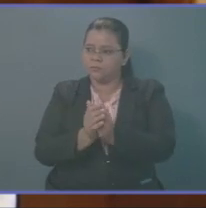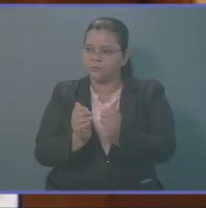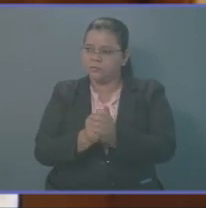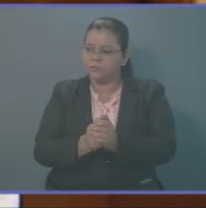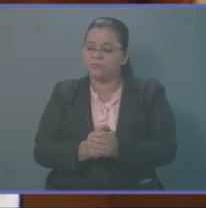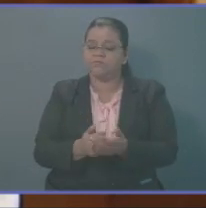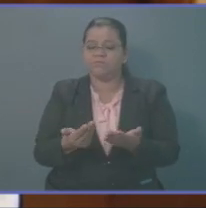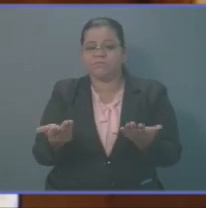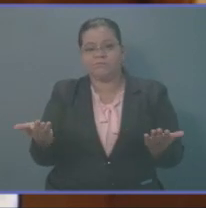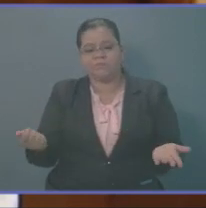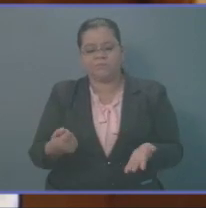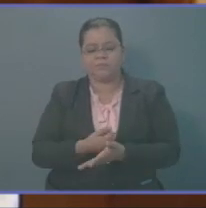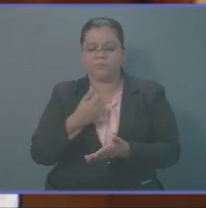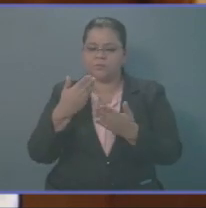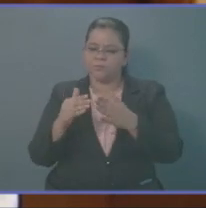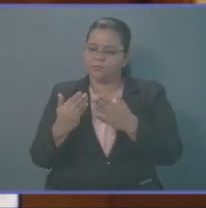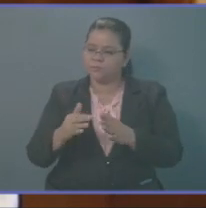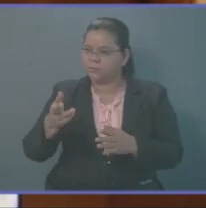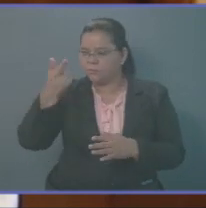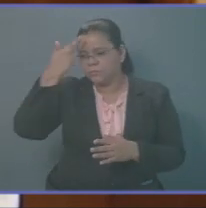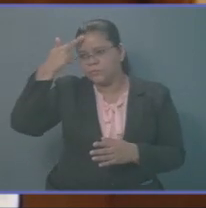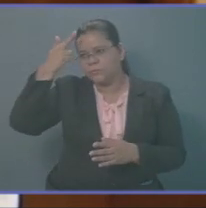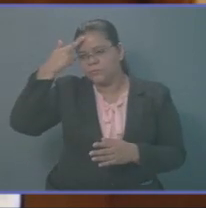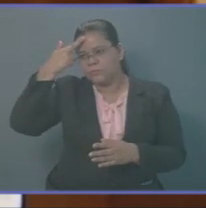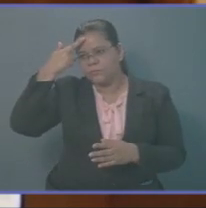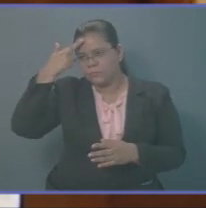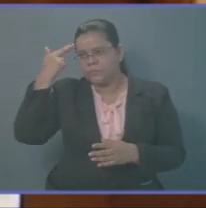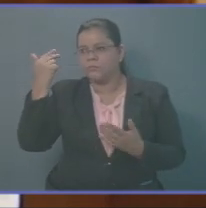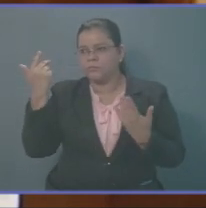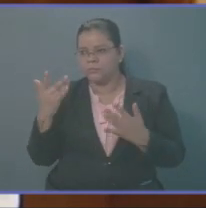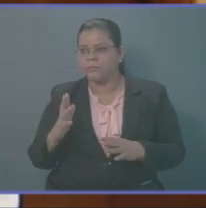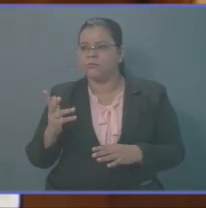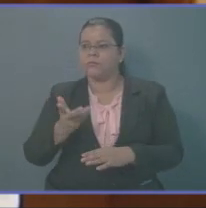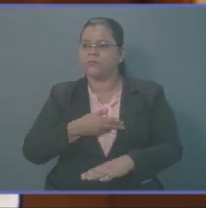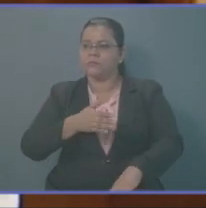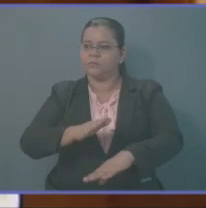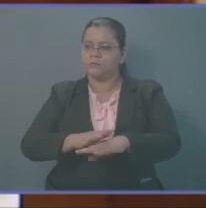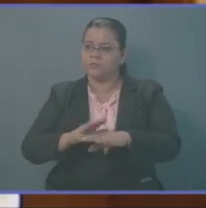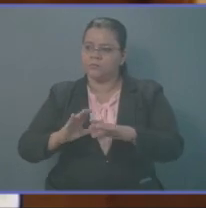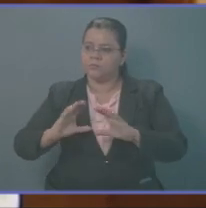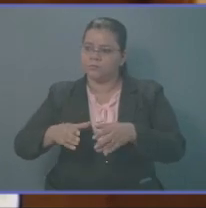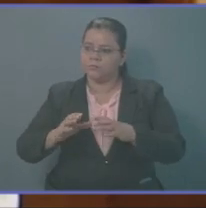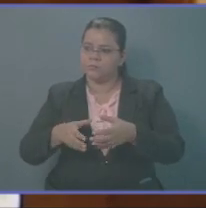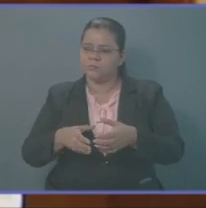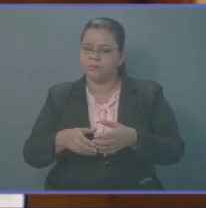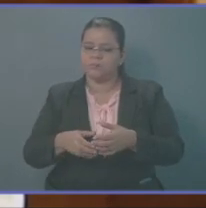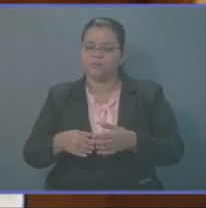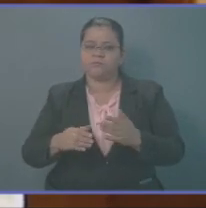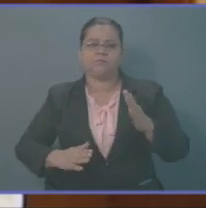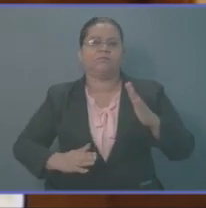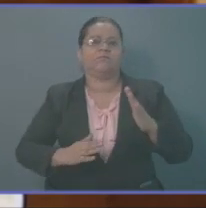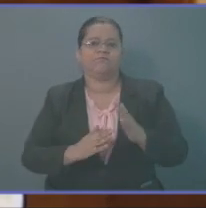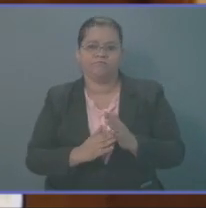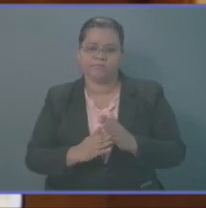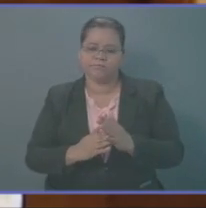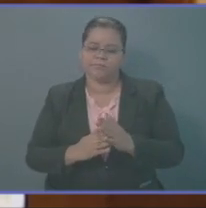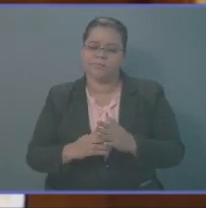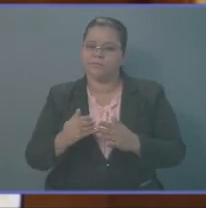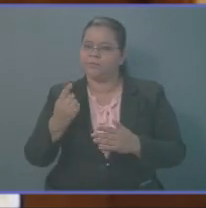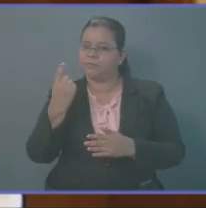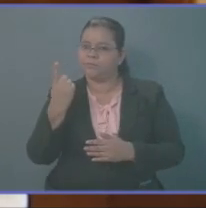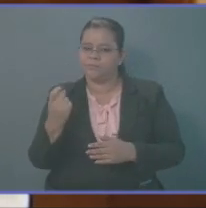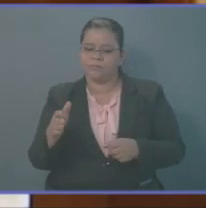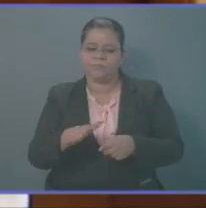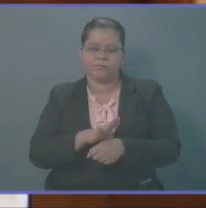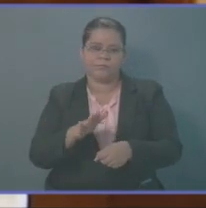que lastimosamente por diferentes razones se ha convocado a la comisión y se ha suspendido por falta de quórum